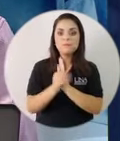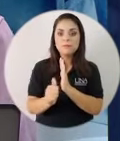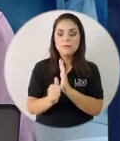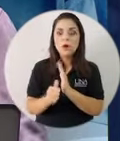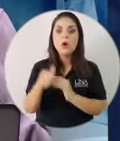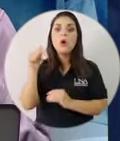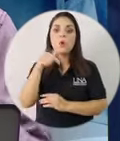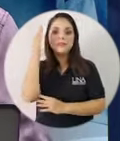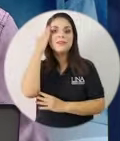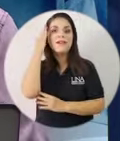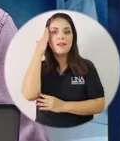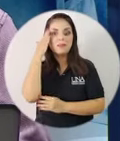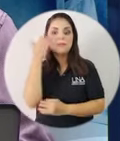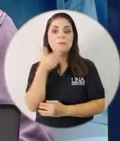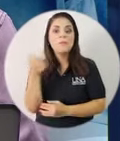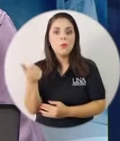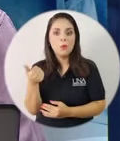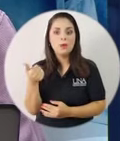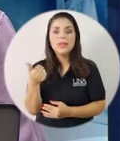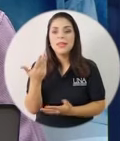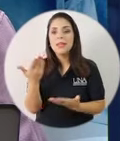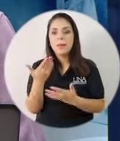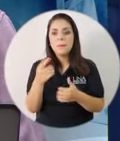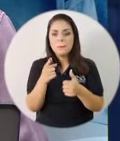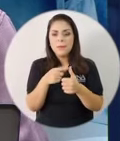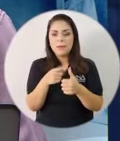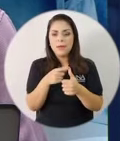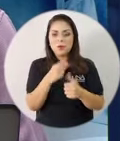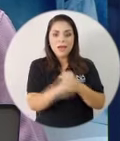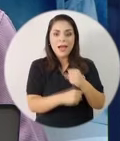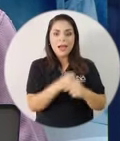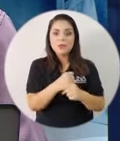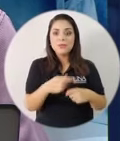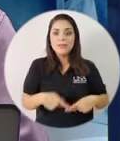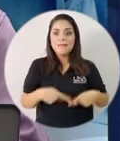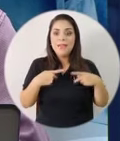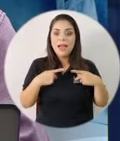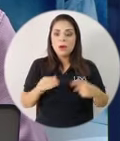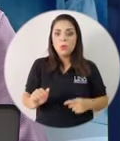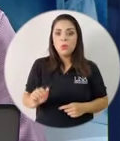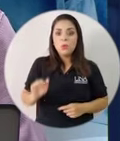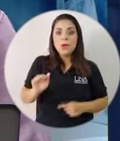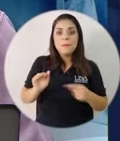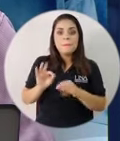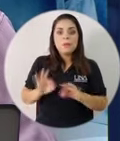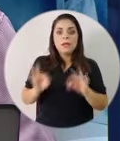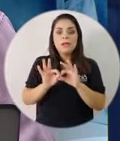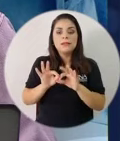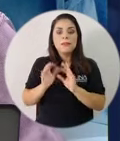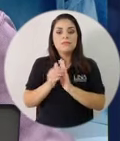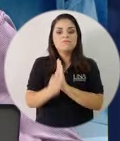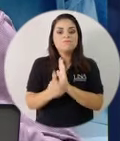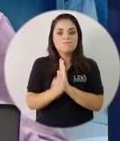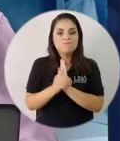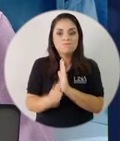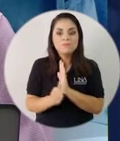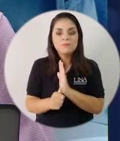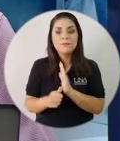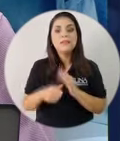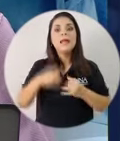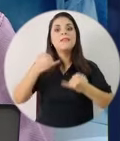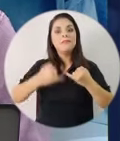potencial. Hoy sabemos, tal vez mejor que nunca antes, que los primeros años de vida son esenciales para que una persona pueda